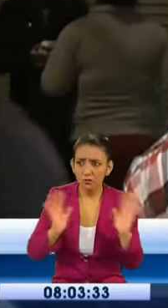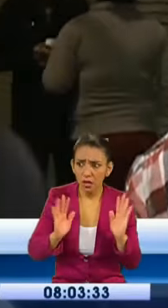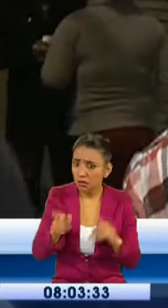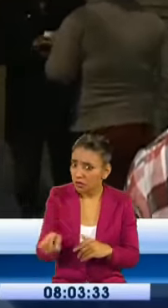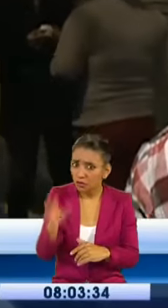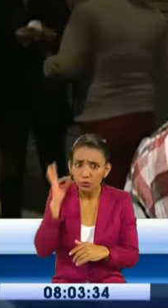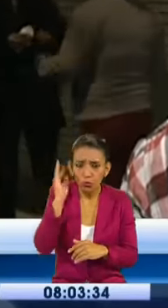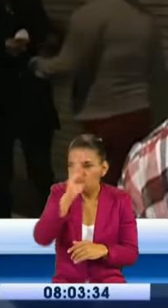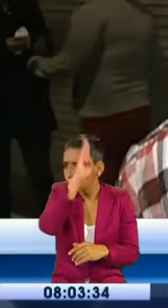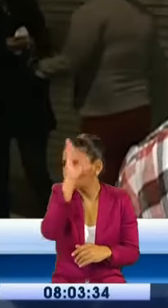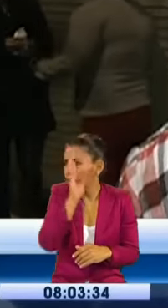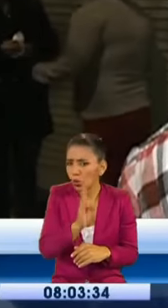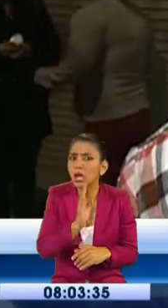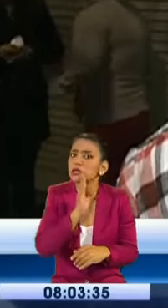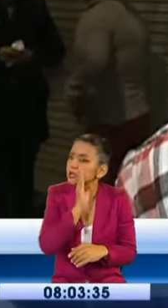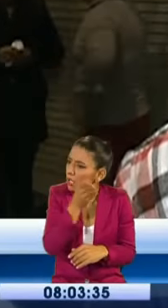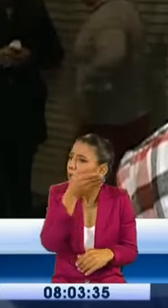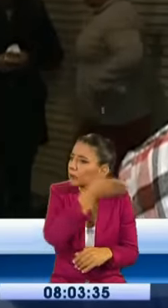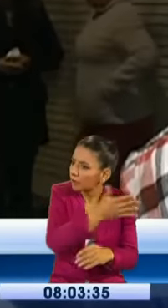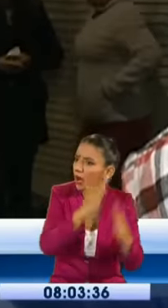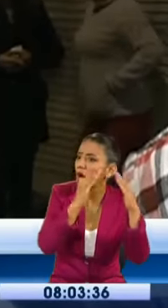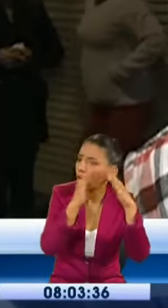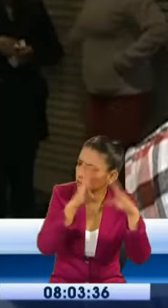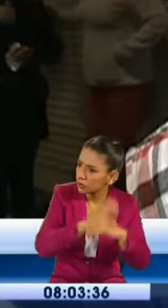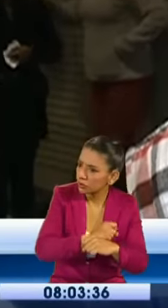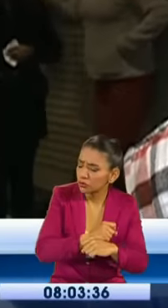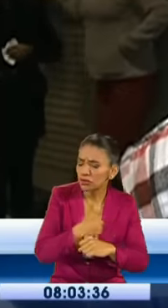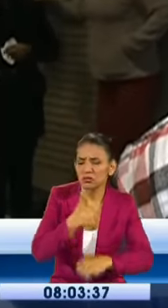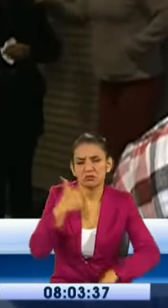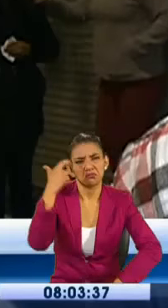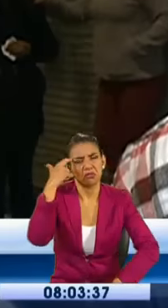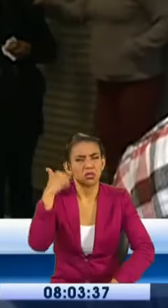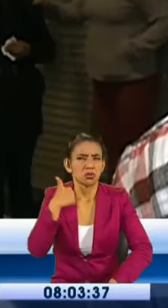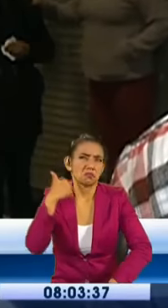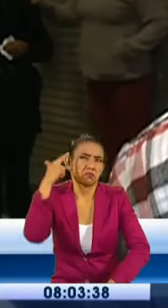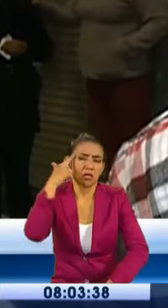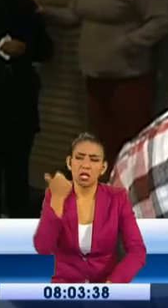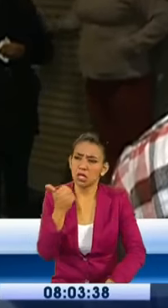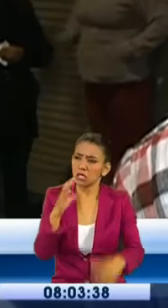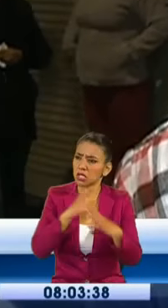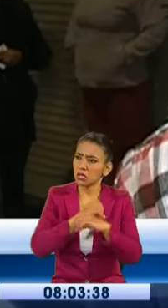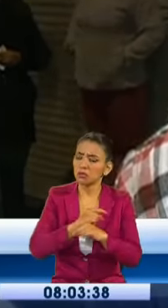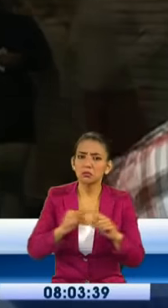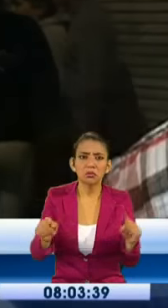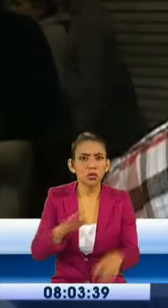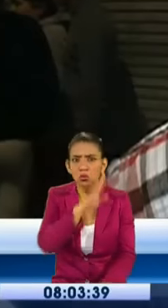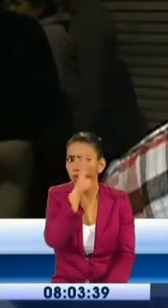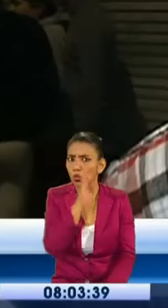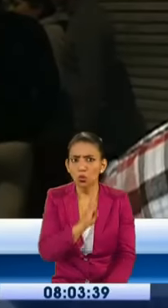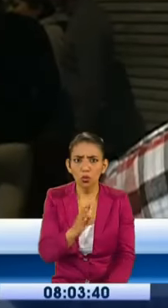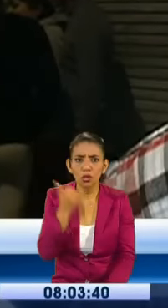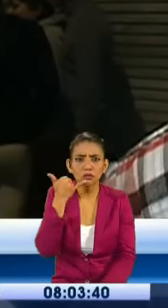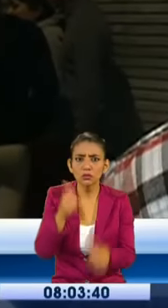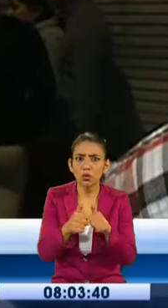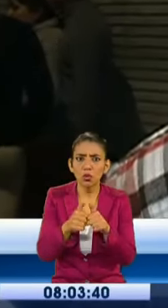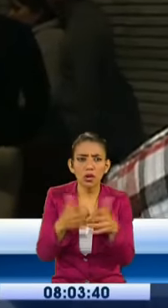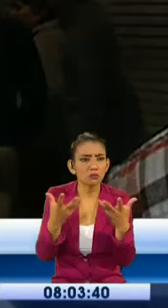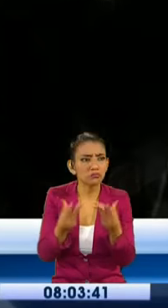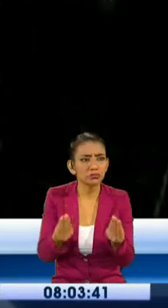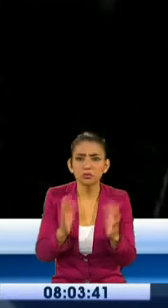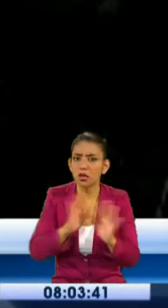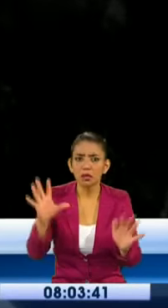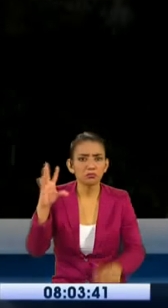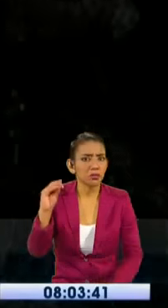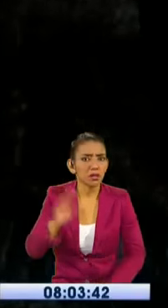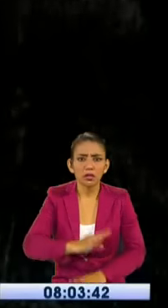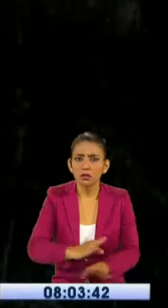sea, entonces fue extraño, pero pensamos que iba a llegar como a las 10 y nunca llegó. Nunca contestó el celular, ya no ha